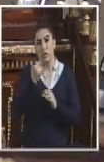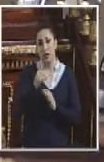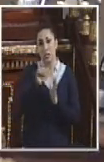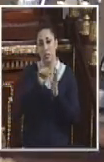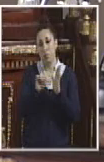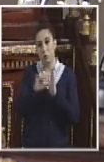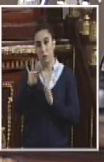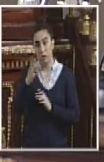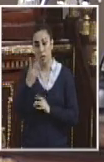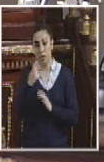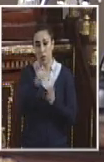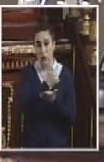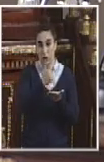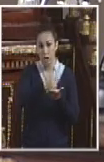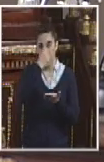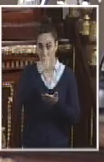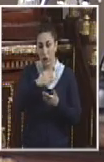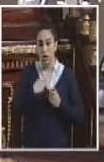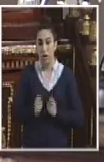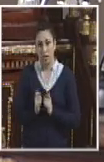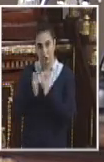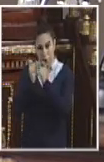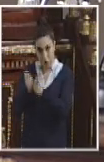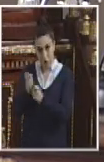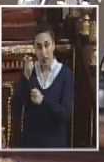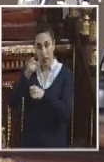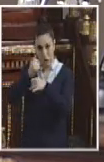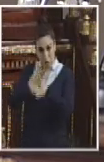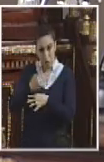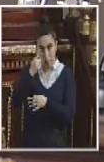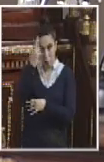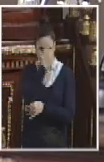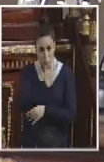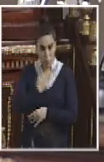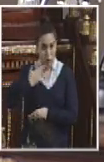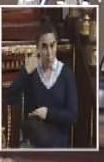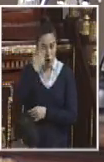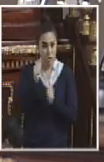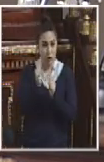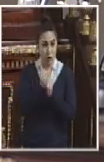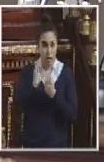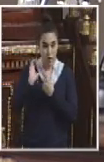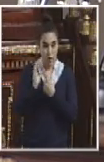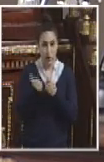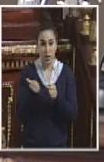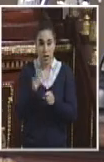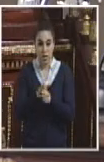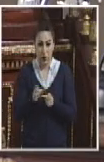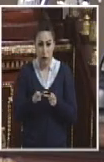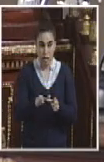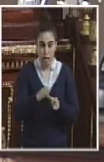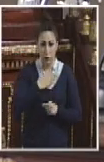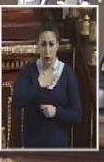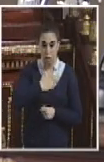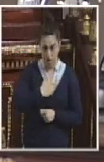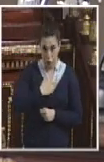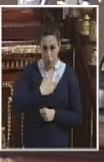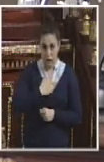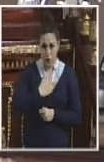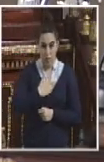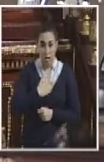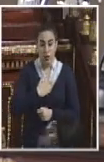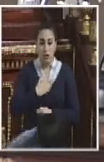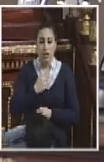Ciudad de México, vamos a enviar este comunicado para su análisis a la Comisión de Administración y Procuración de Justicia,